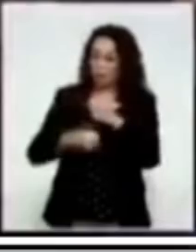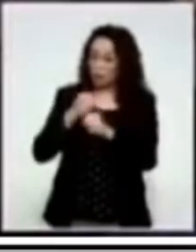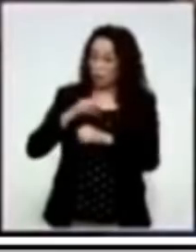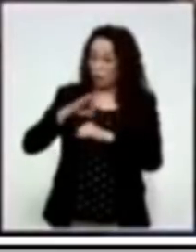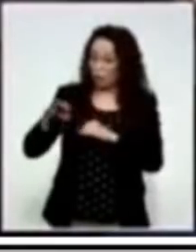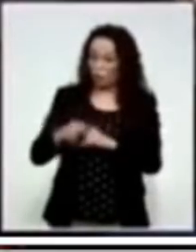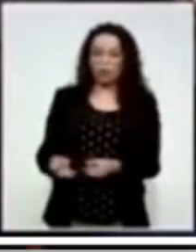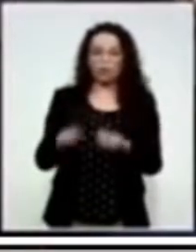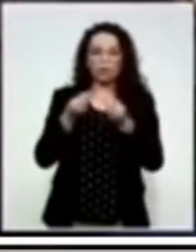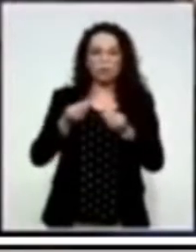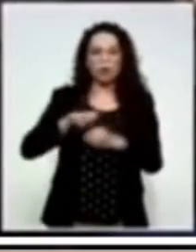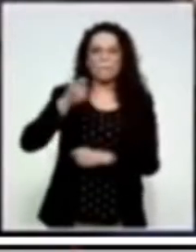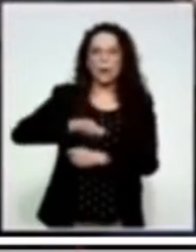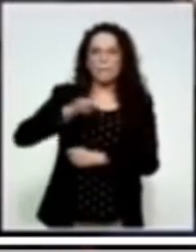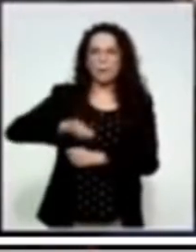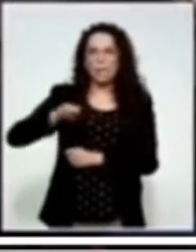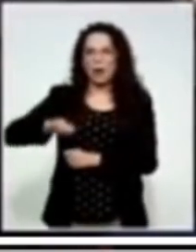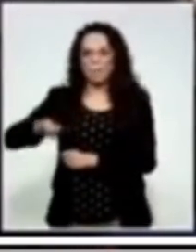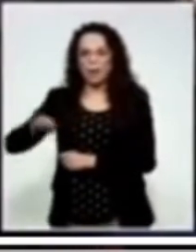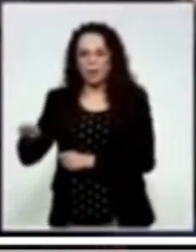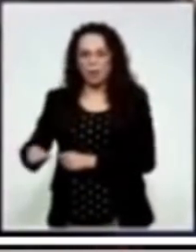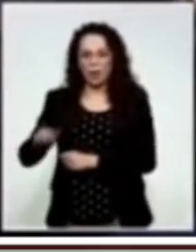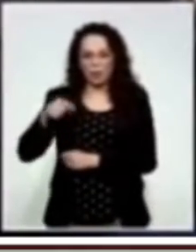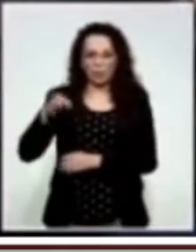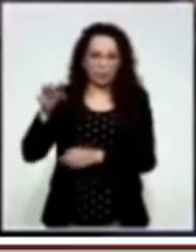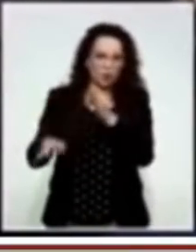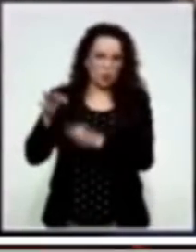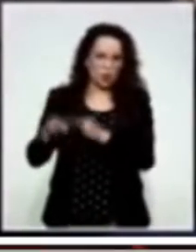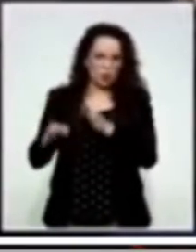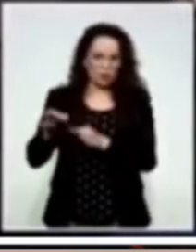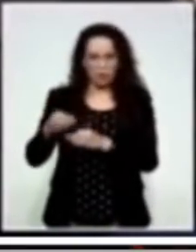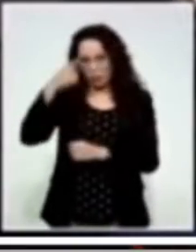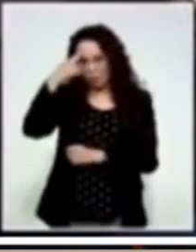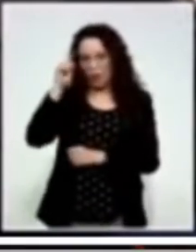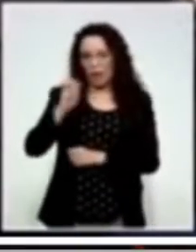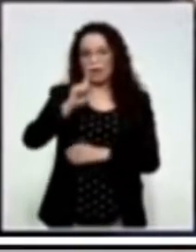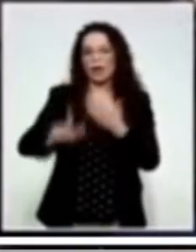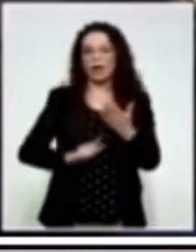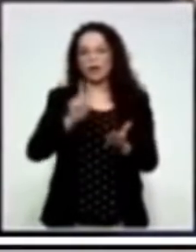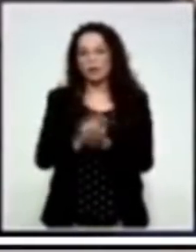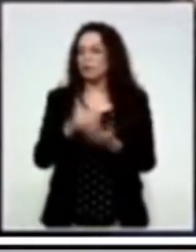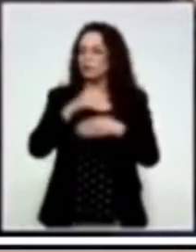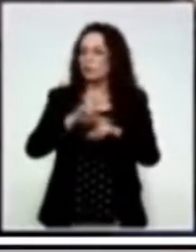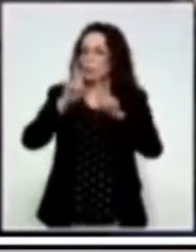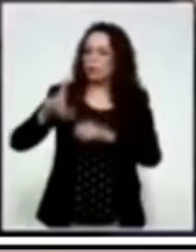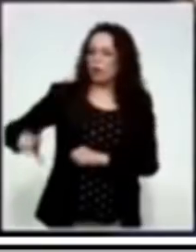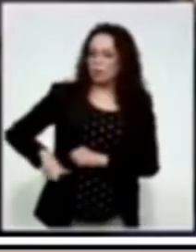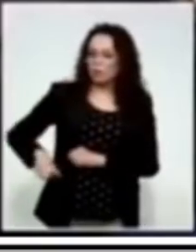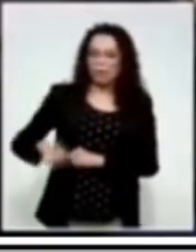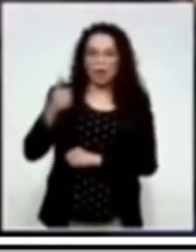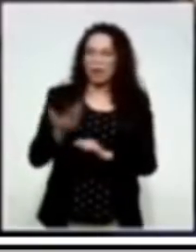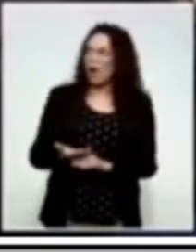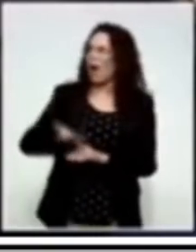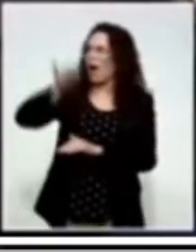fallos de la Corte, en el Poder Judicial Federal en general, en contra de leyes y actos de gobierno que nunca antes en la